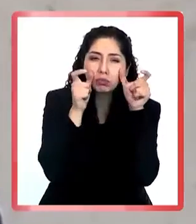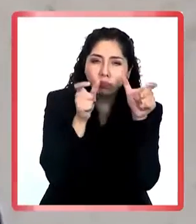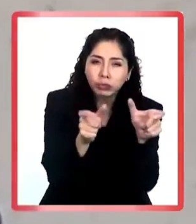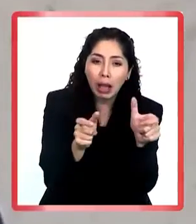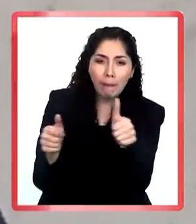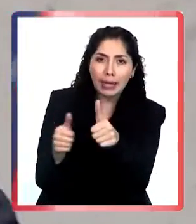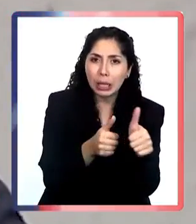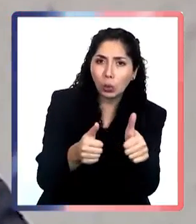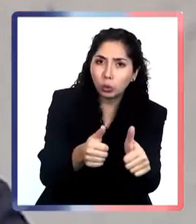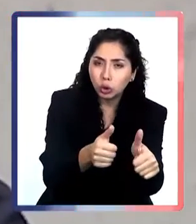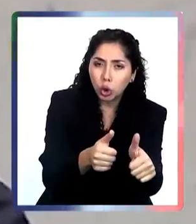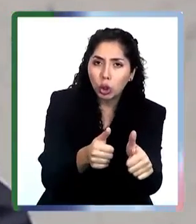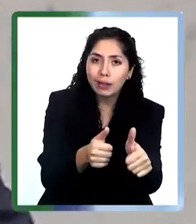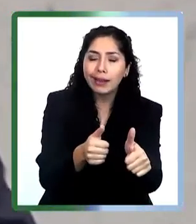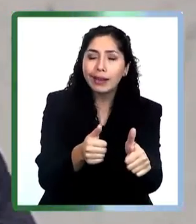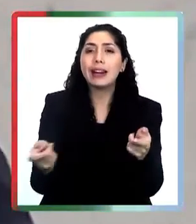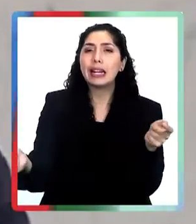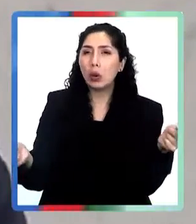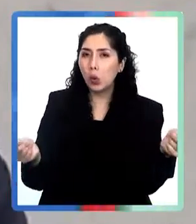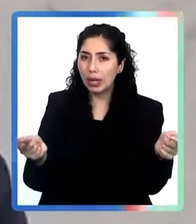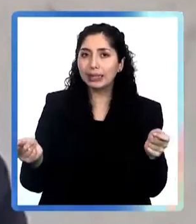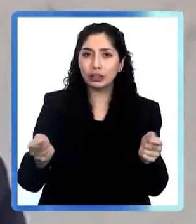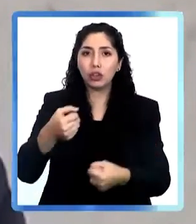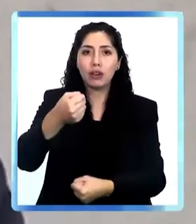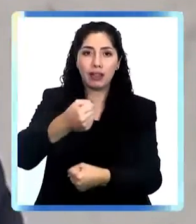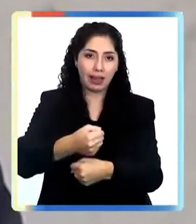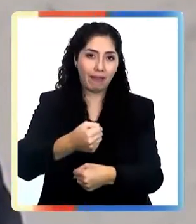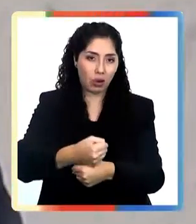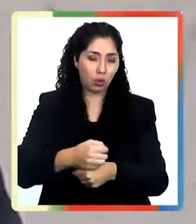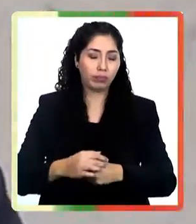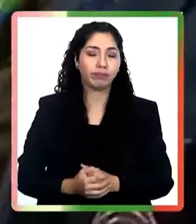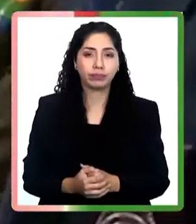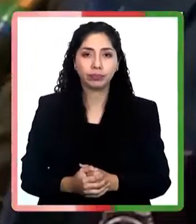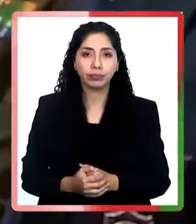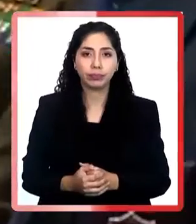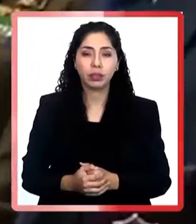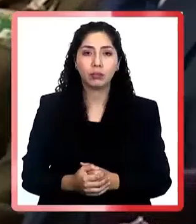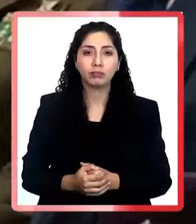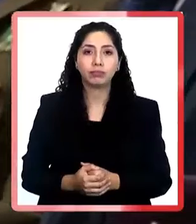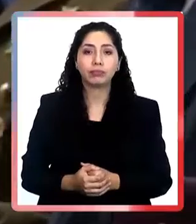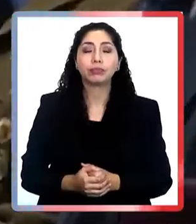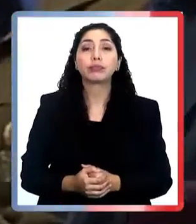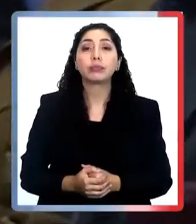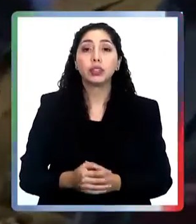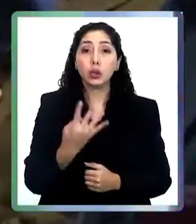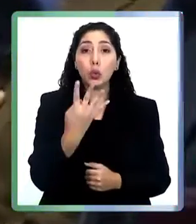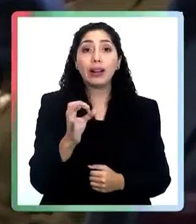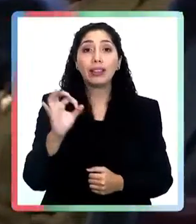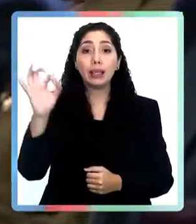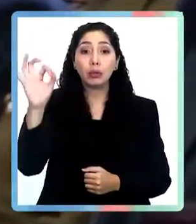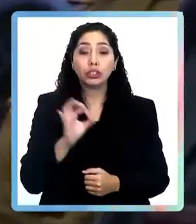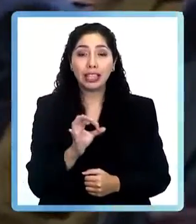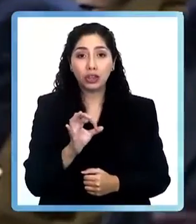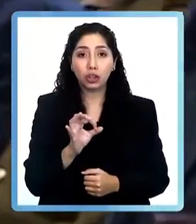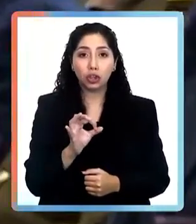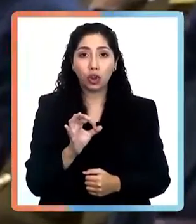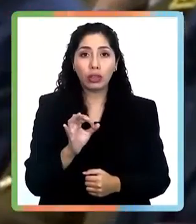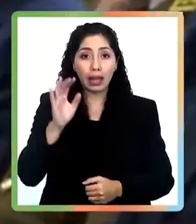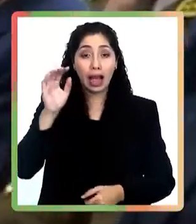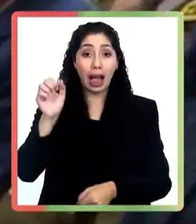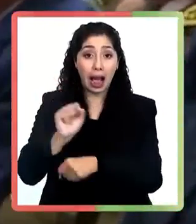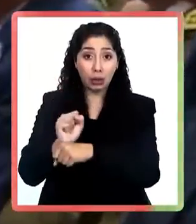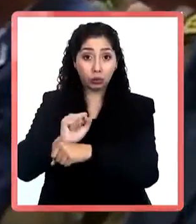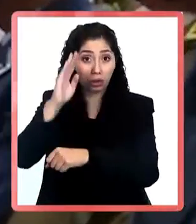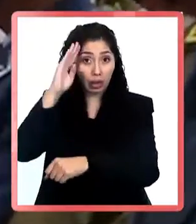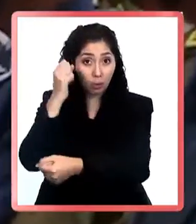la persecución penal y la regularización laboral cerca del 40% de la flota de nuestras policías de vehículos de